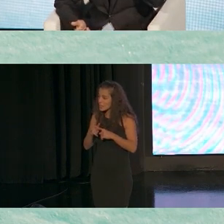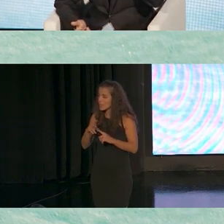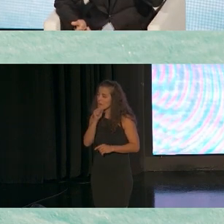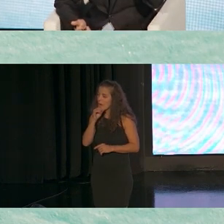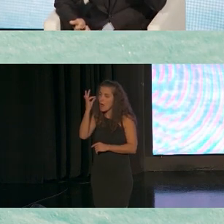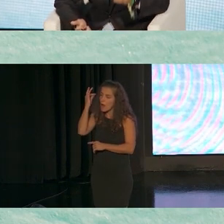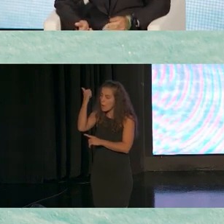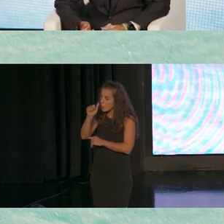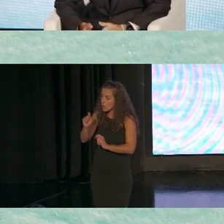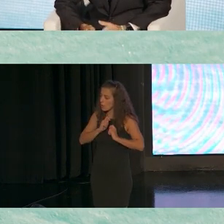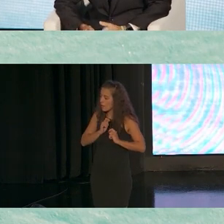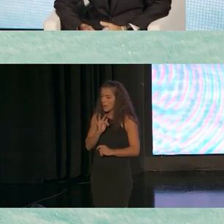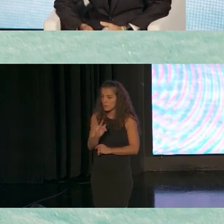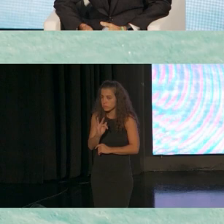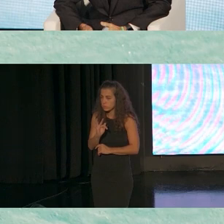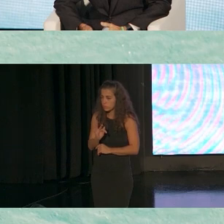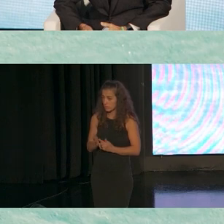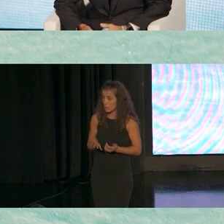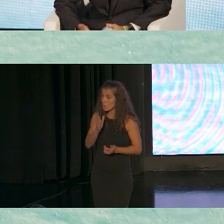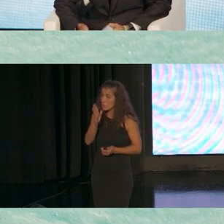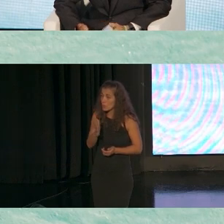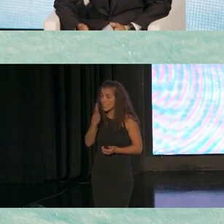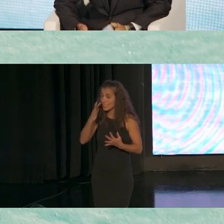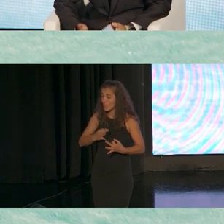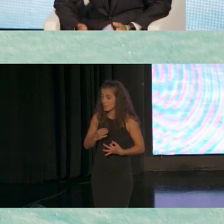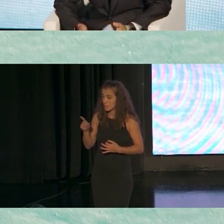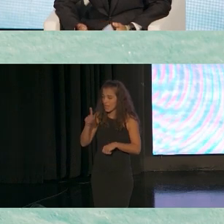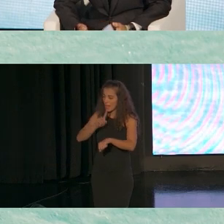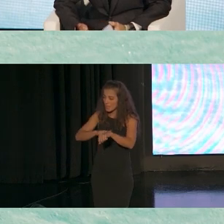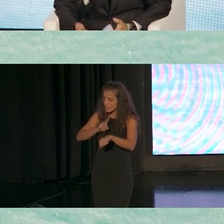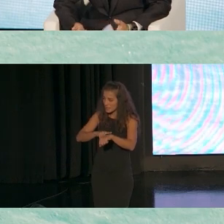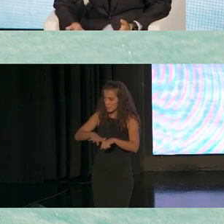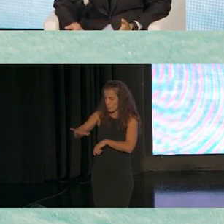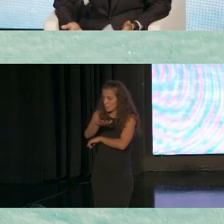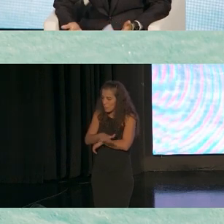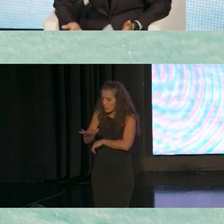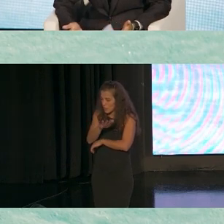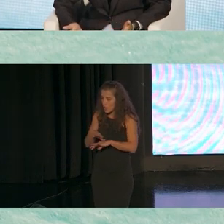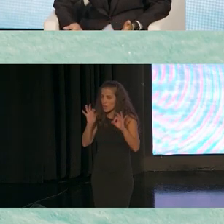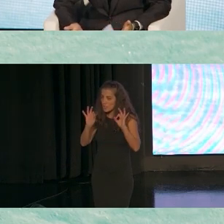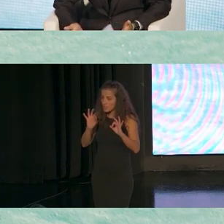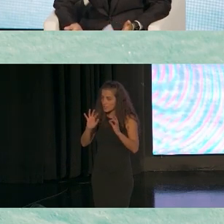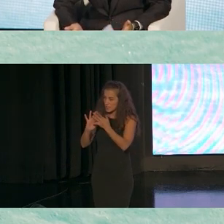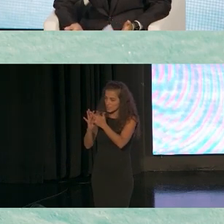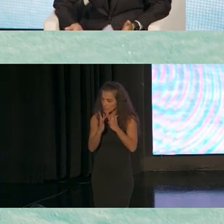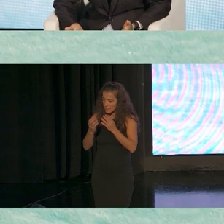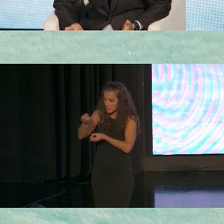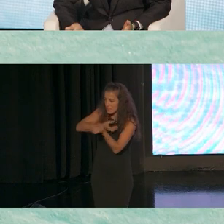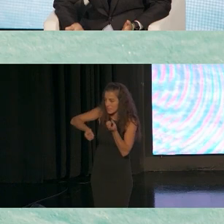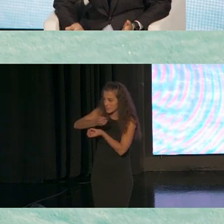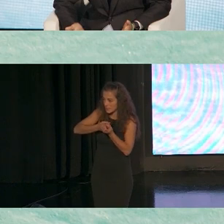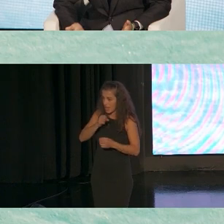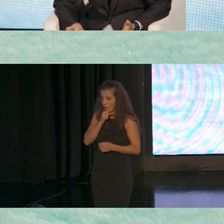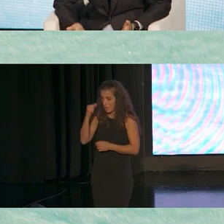enormemente positivos porque ahí tenemos un tiempo y un lugar no para intercambiar con otros abuelos eh